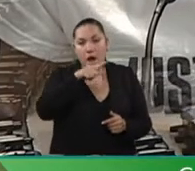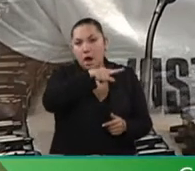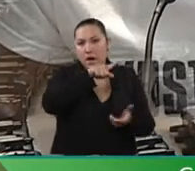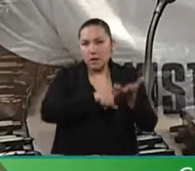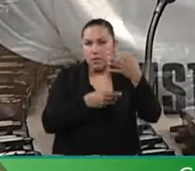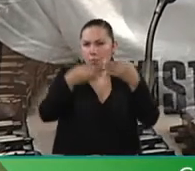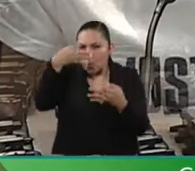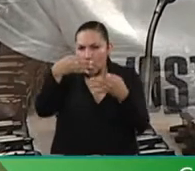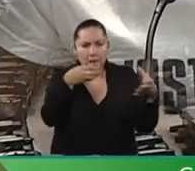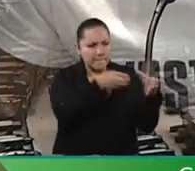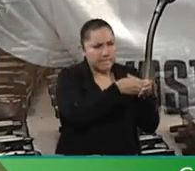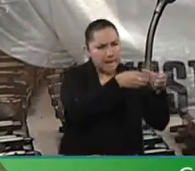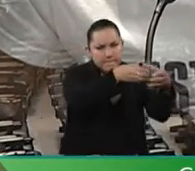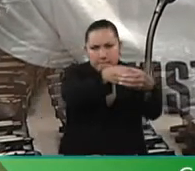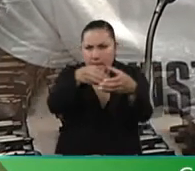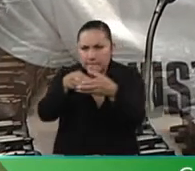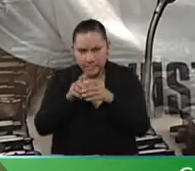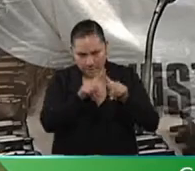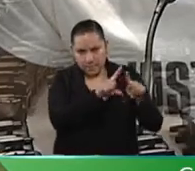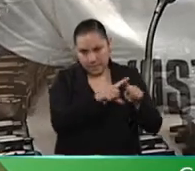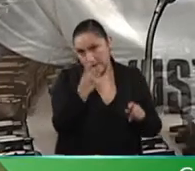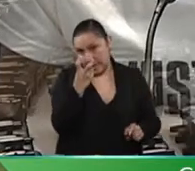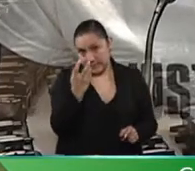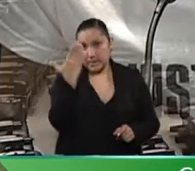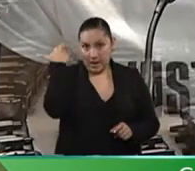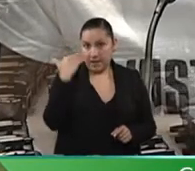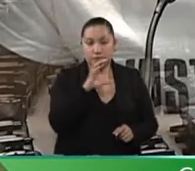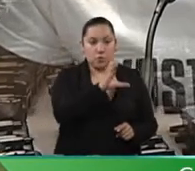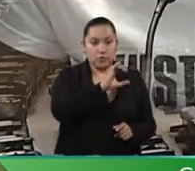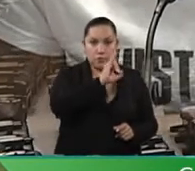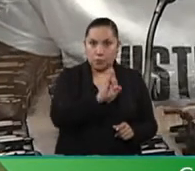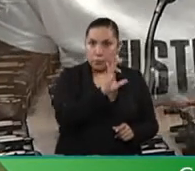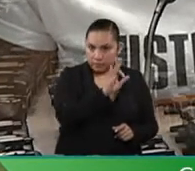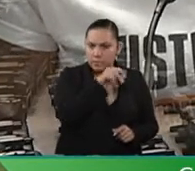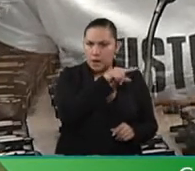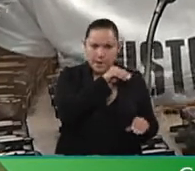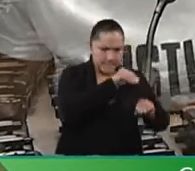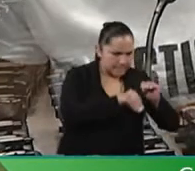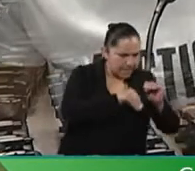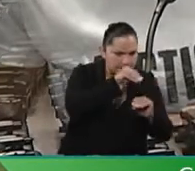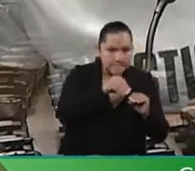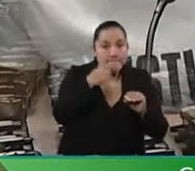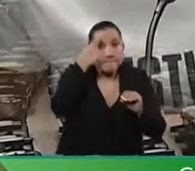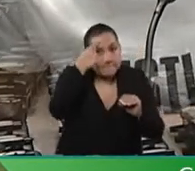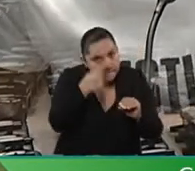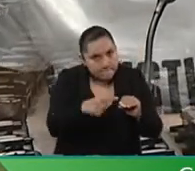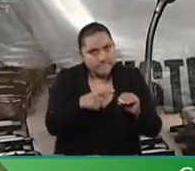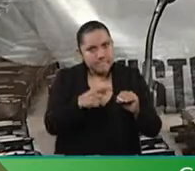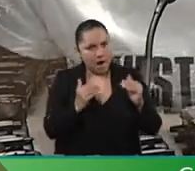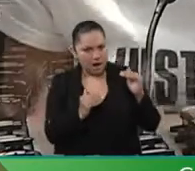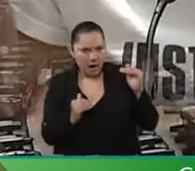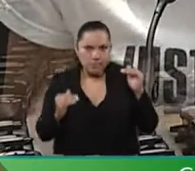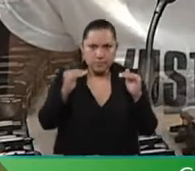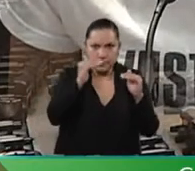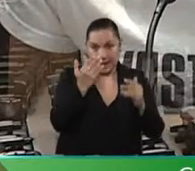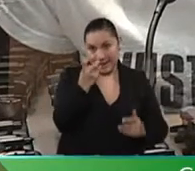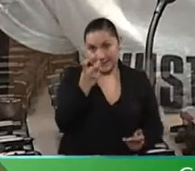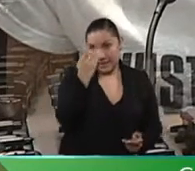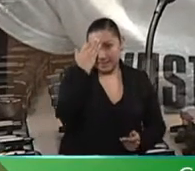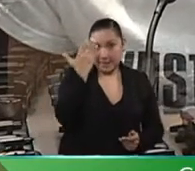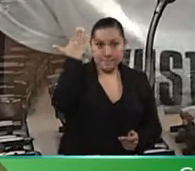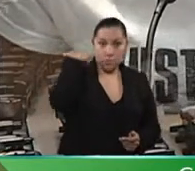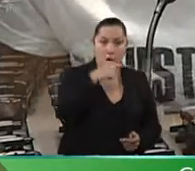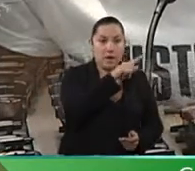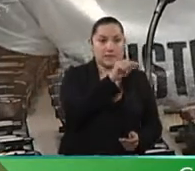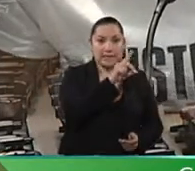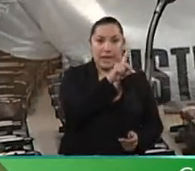fue este ejercicio que hizo el consejo de la judicatura Federal para implementar políticas de igualdad y Adivinen qué fue en tiempos de Saldívar y hoy Parece que piensa